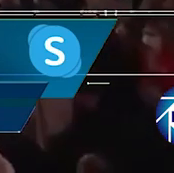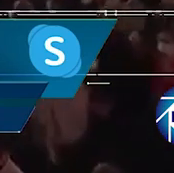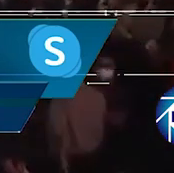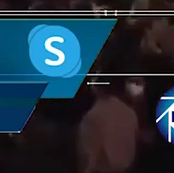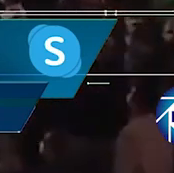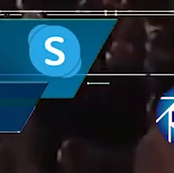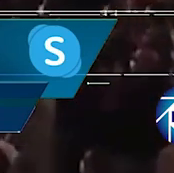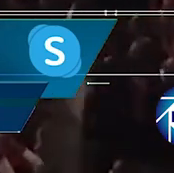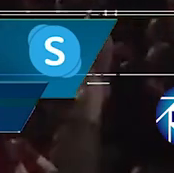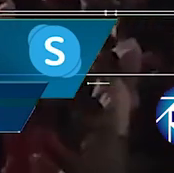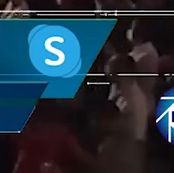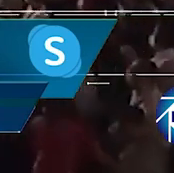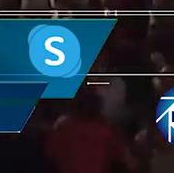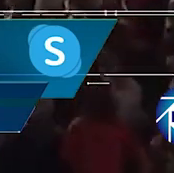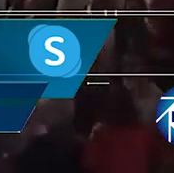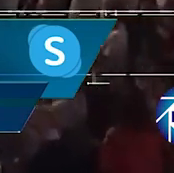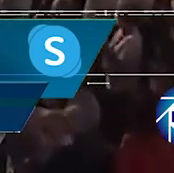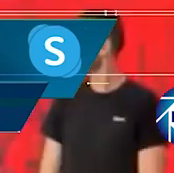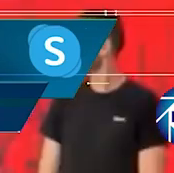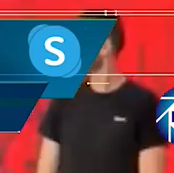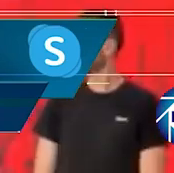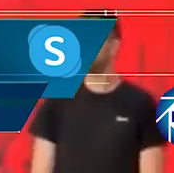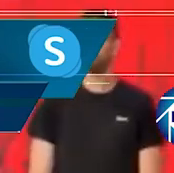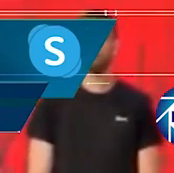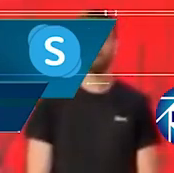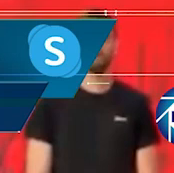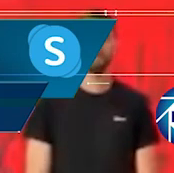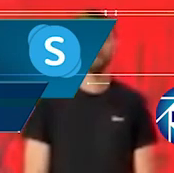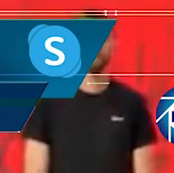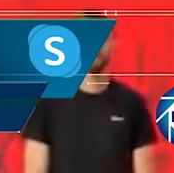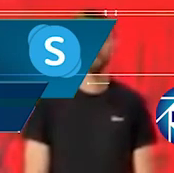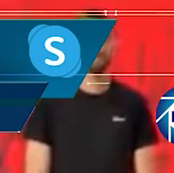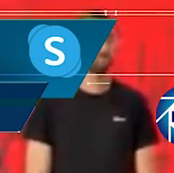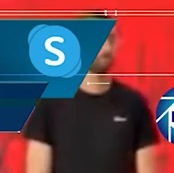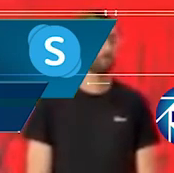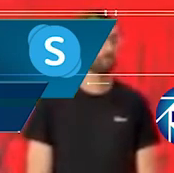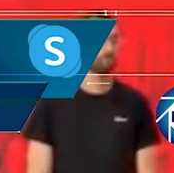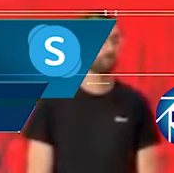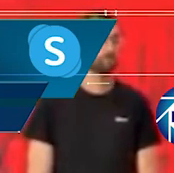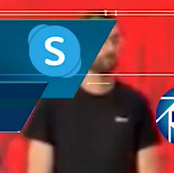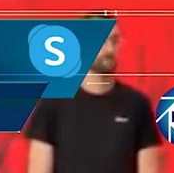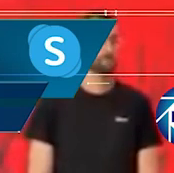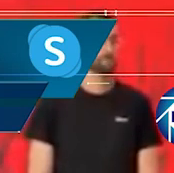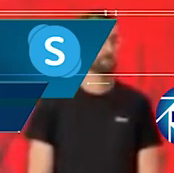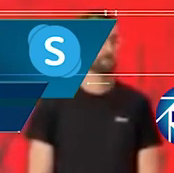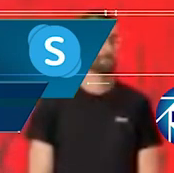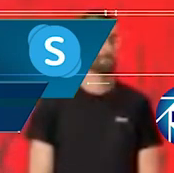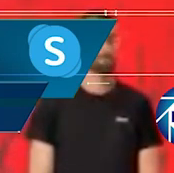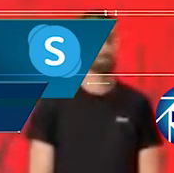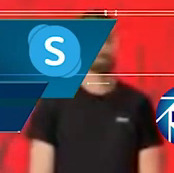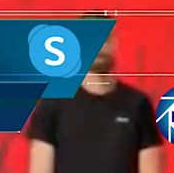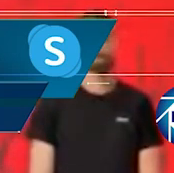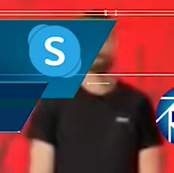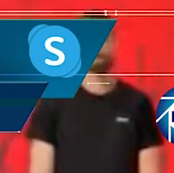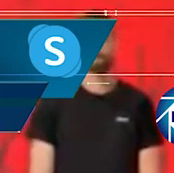parece que, bueno, pues no sé, creo que eso terminó, pero en un momento existió y no sé si aquí se está hablando de